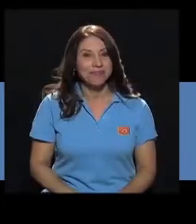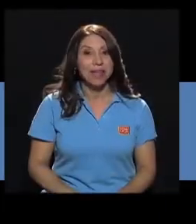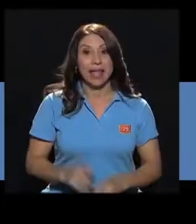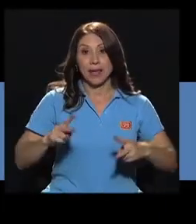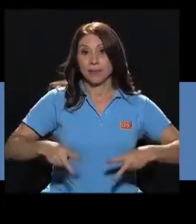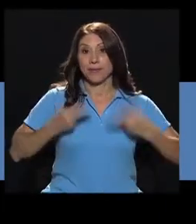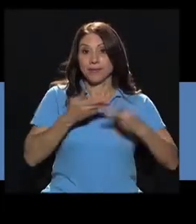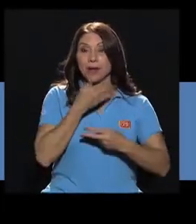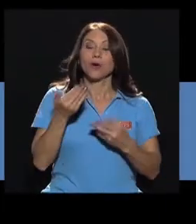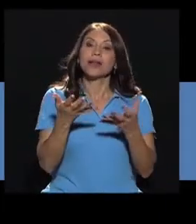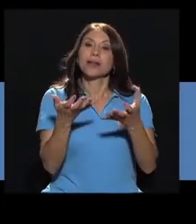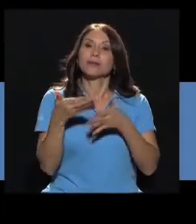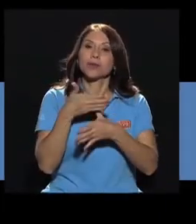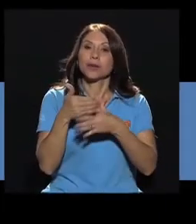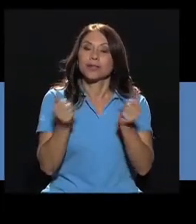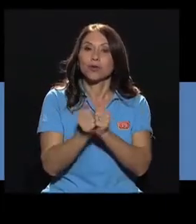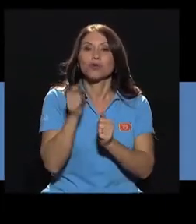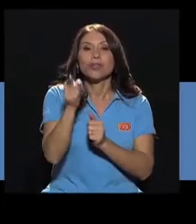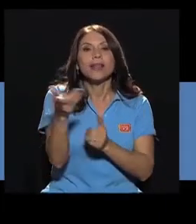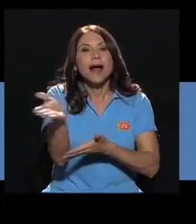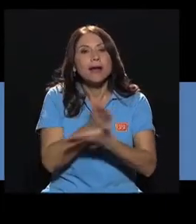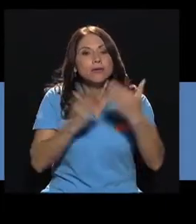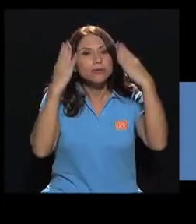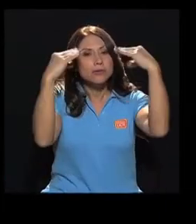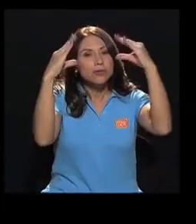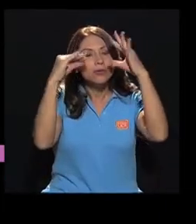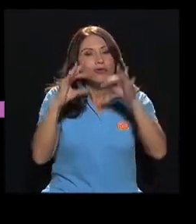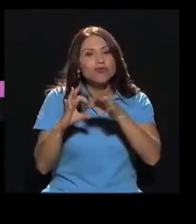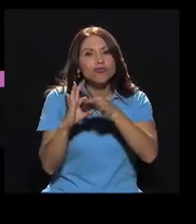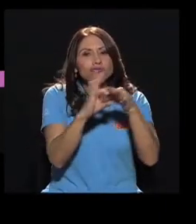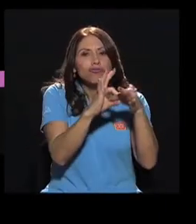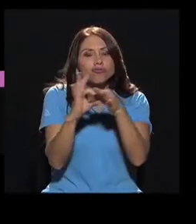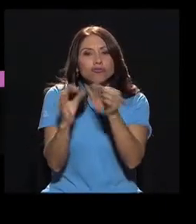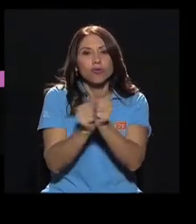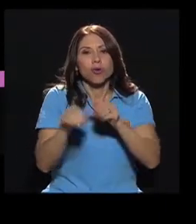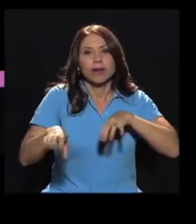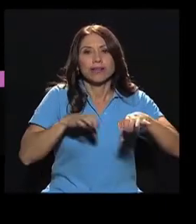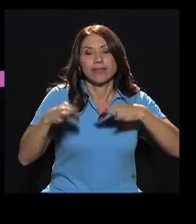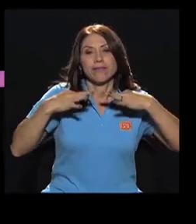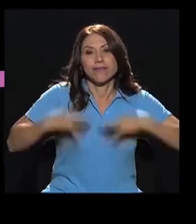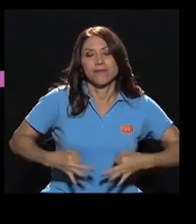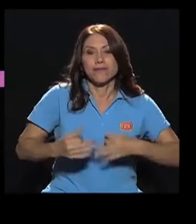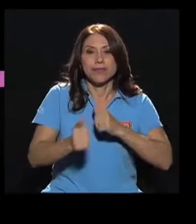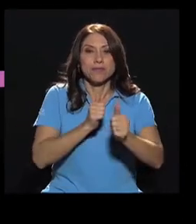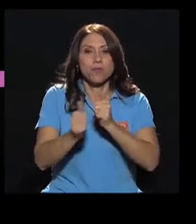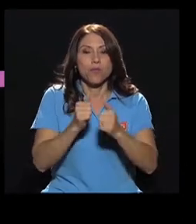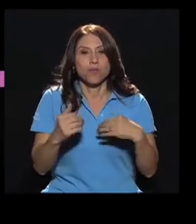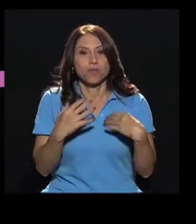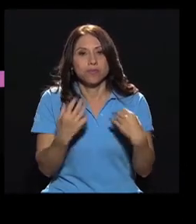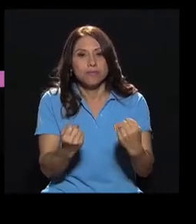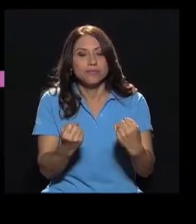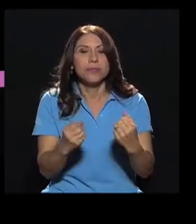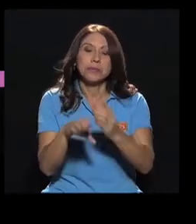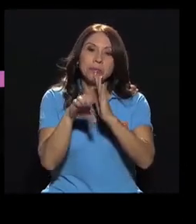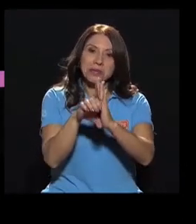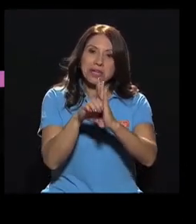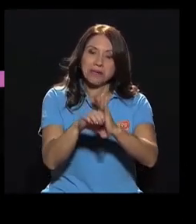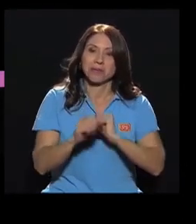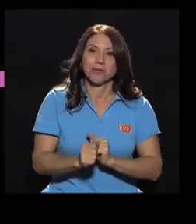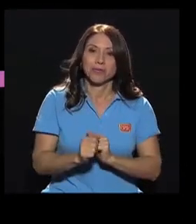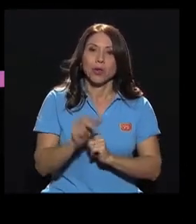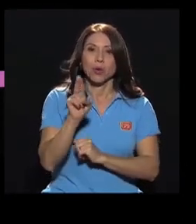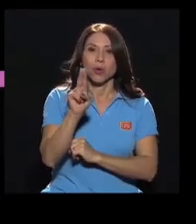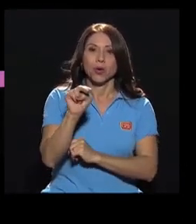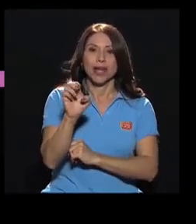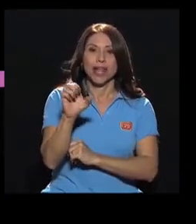Hola, en Vivir Mejor queremos compartir con usted algunos datos relacionados con la actividad física, el deporte y la salud. Por